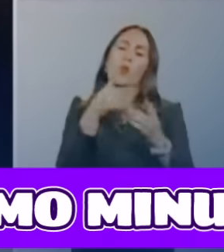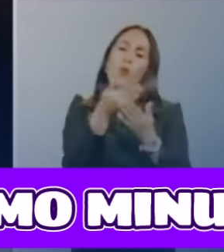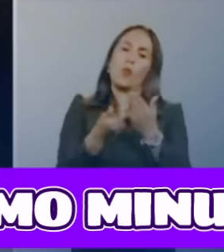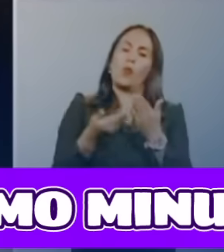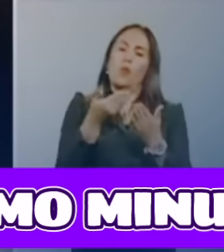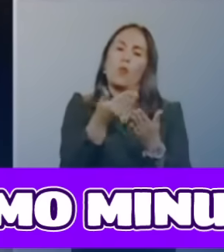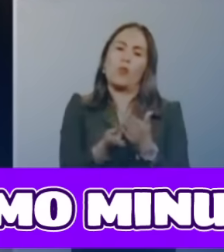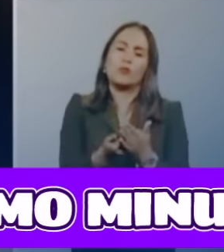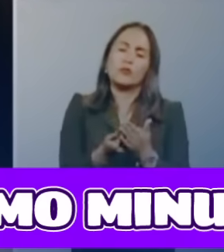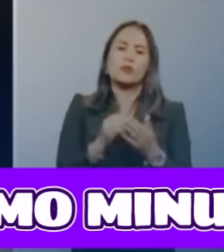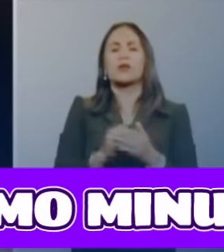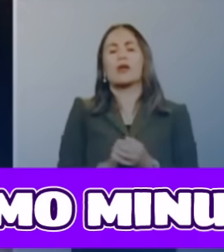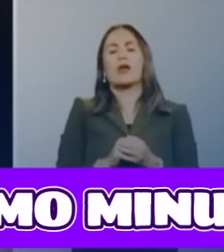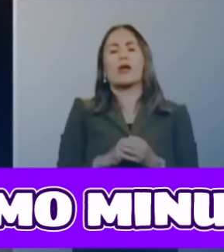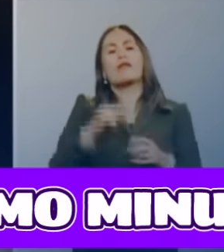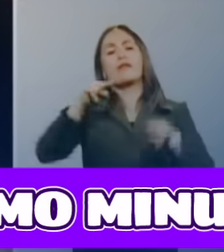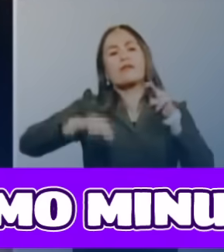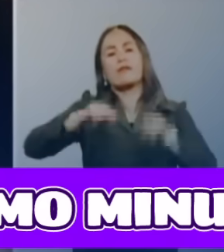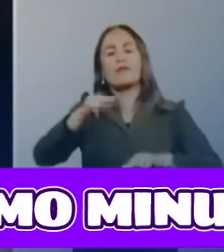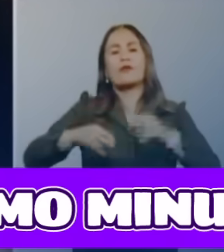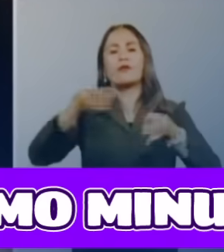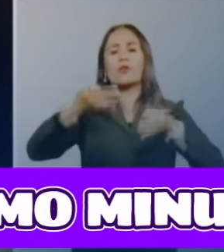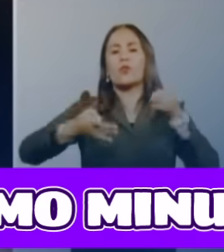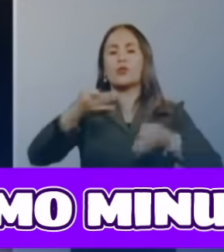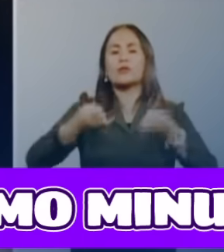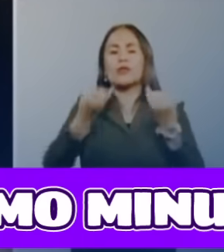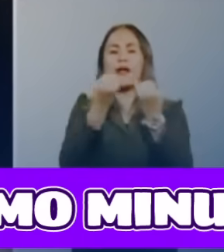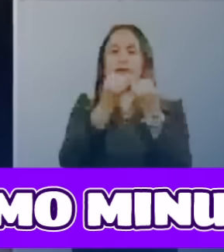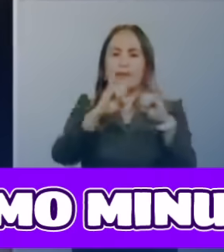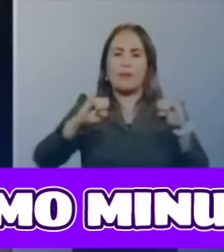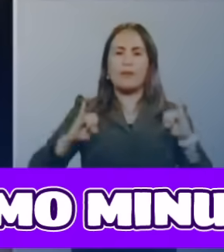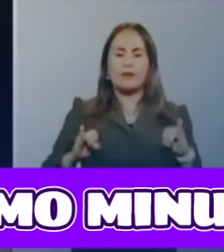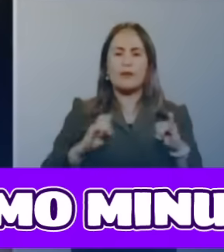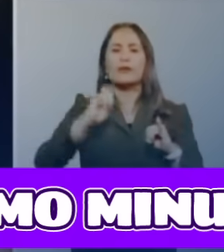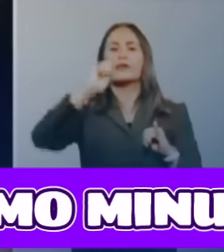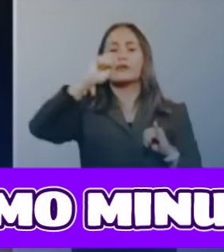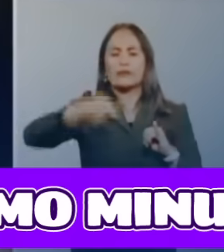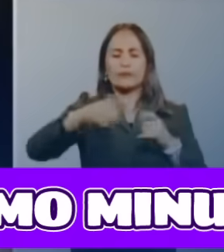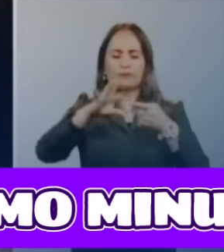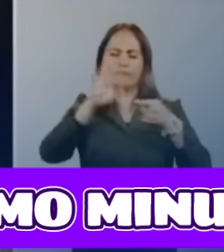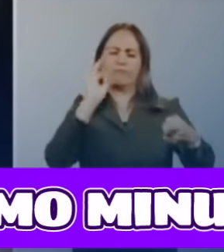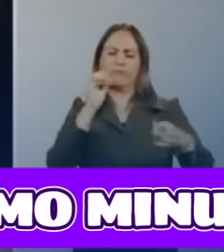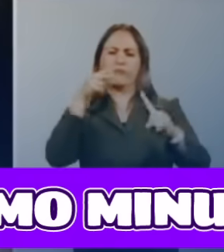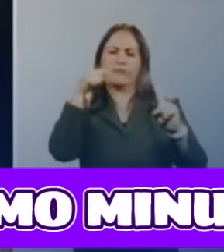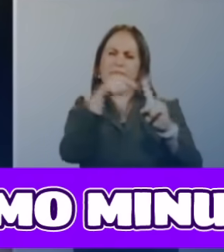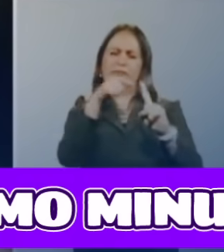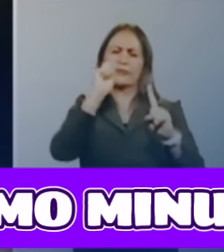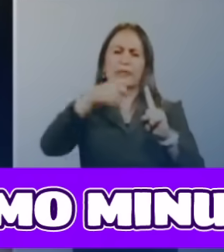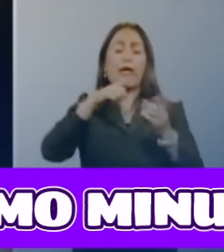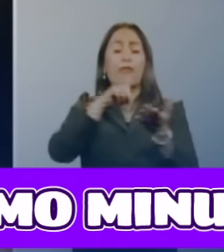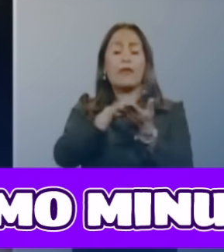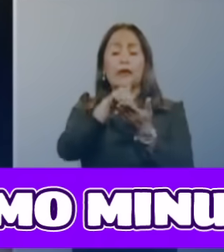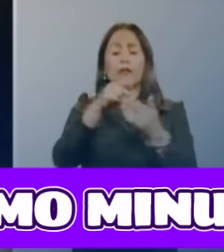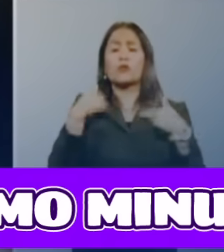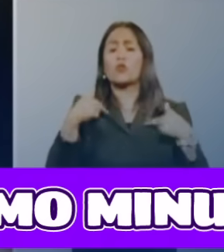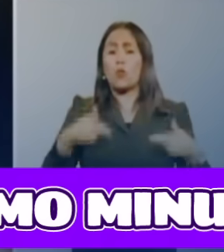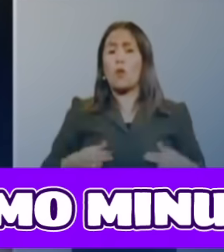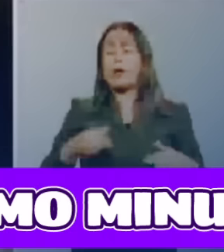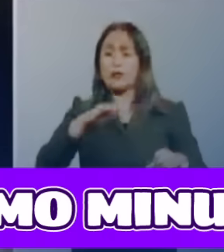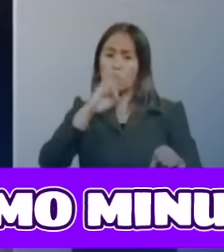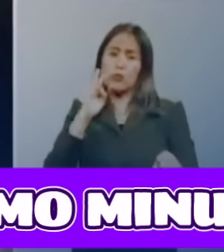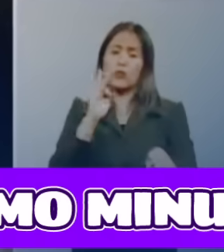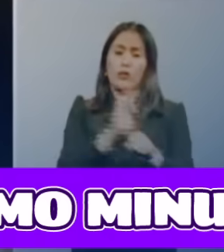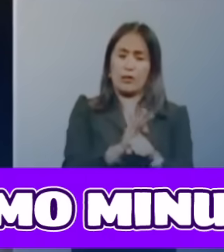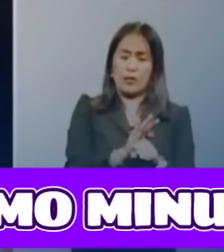un poder judicial independiente es proteger los derechos humanos y ser